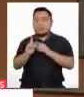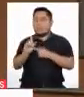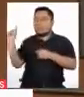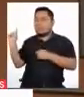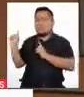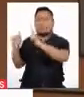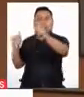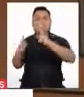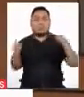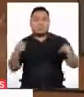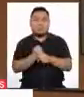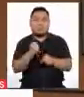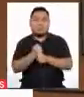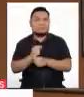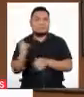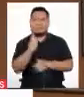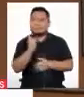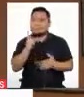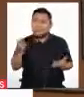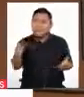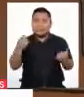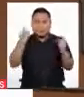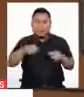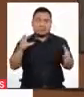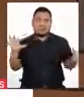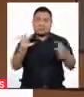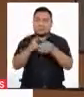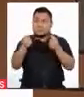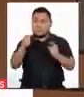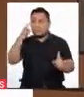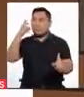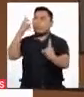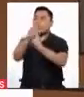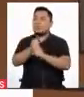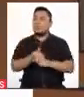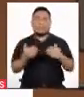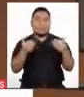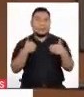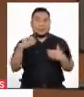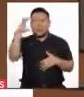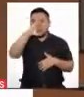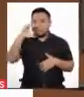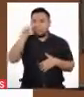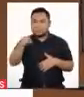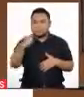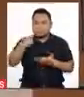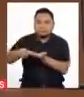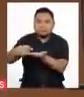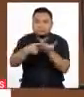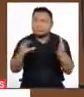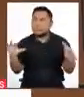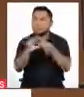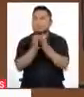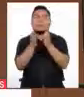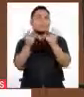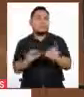por otro lado, no hay la suma de esfuerzos para lograr el objetivo. Entonces, tenemos que buscar esa articulación que es tan